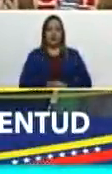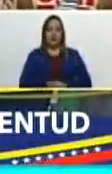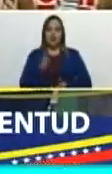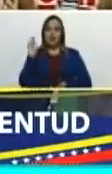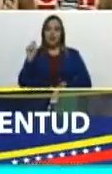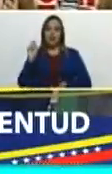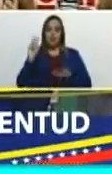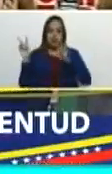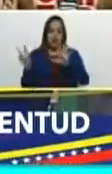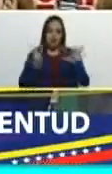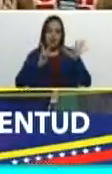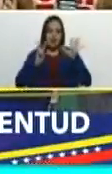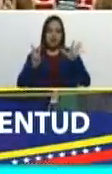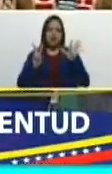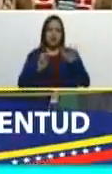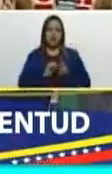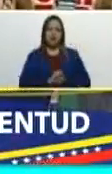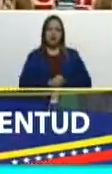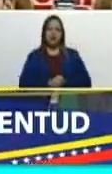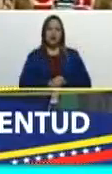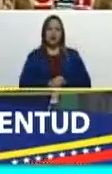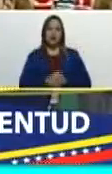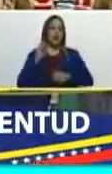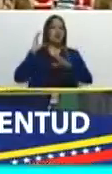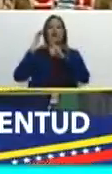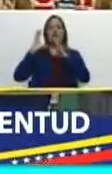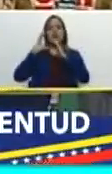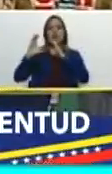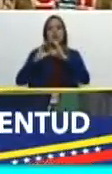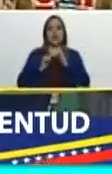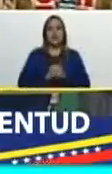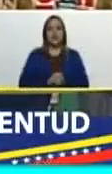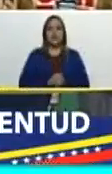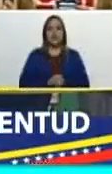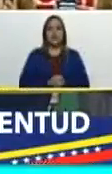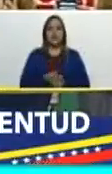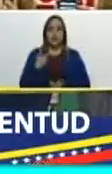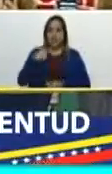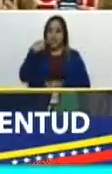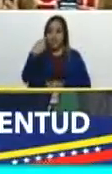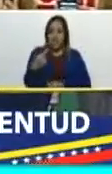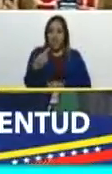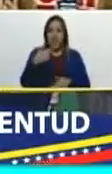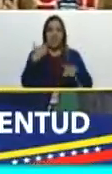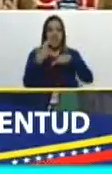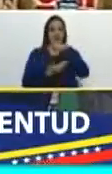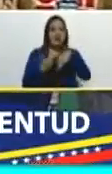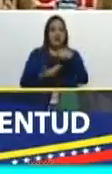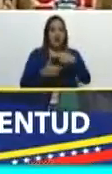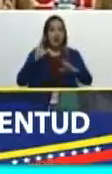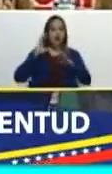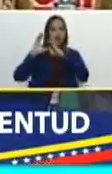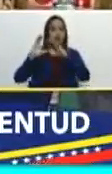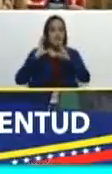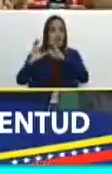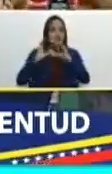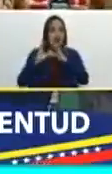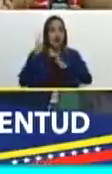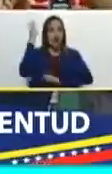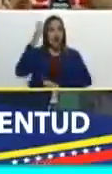7, la comunicación. Yo diría la revolución comunicacional de